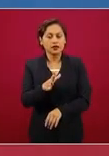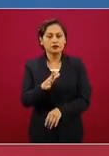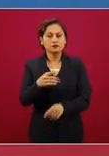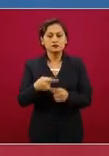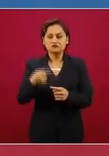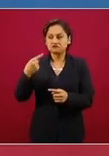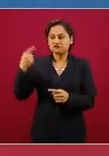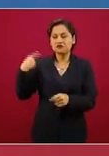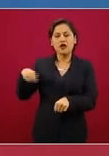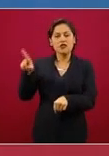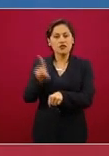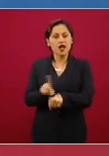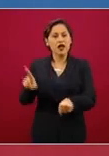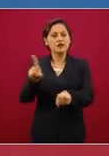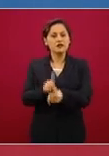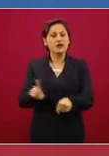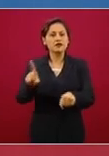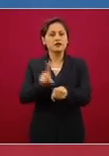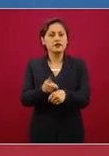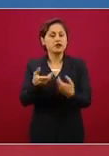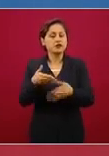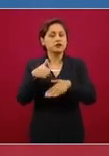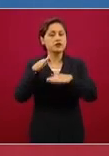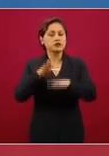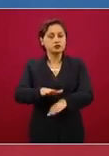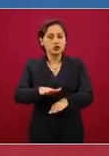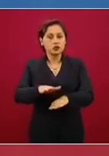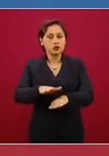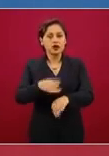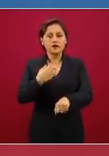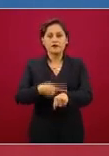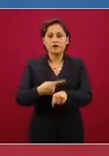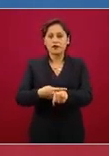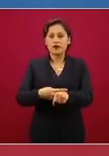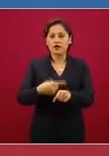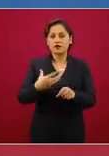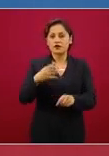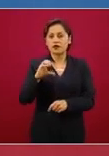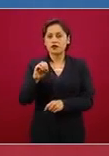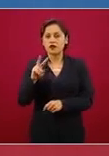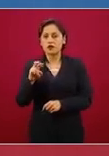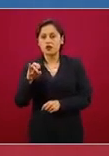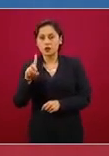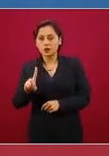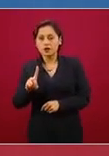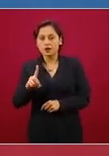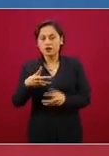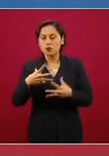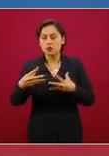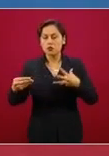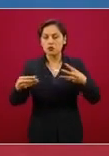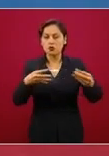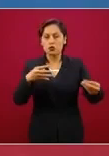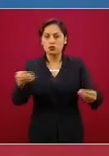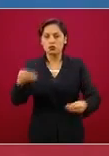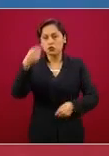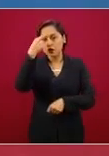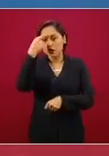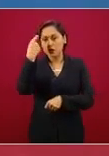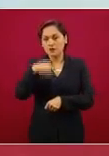la situación de la pandemia de COVID para ir destacando algunos elementos en el mensaje